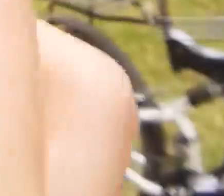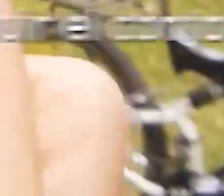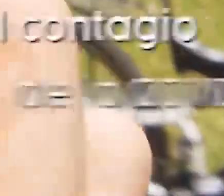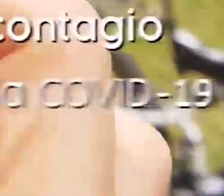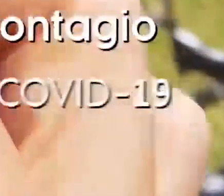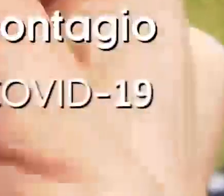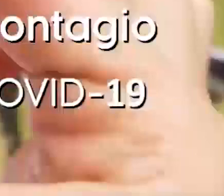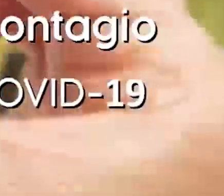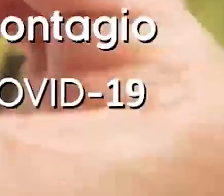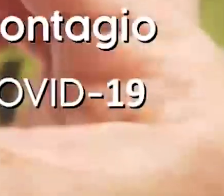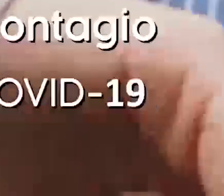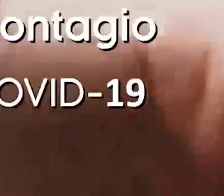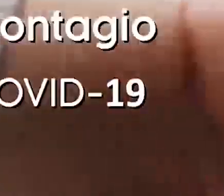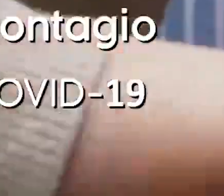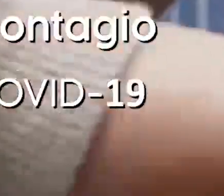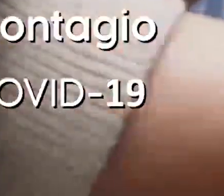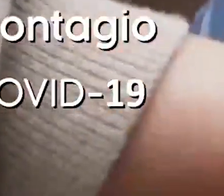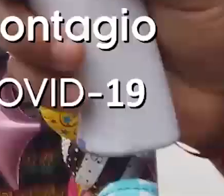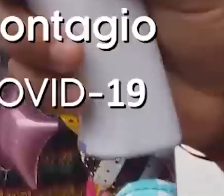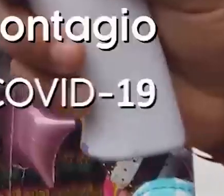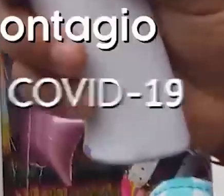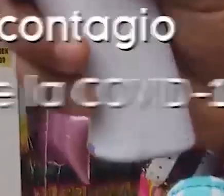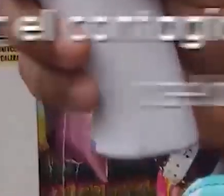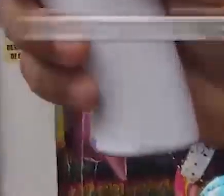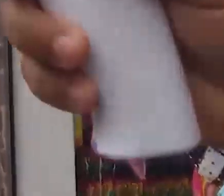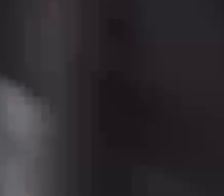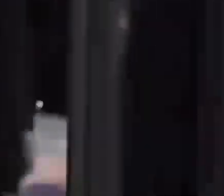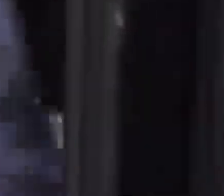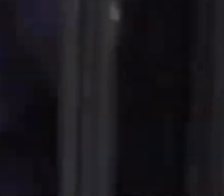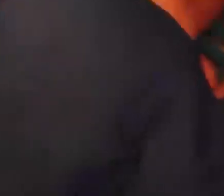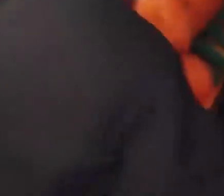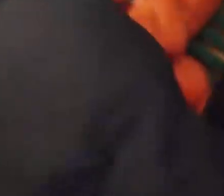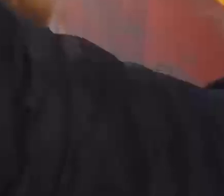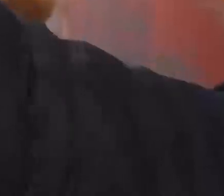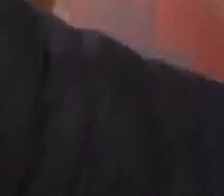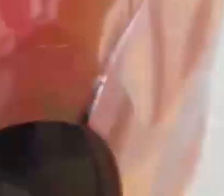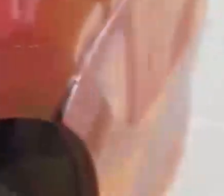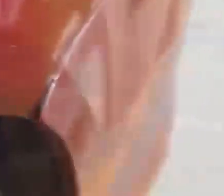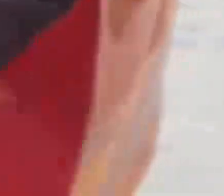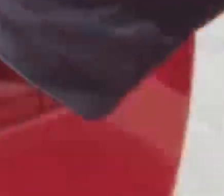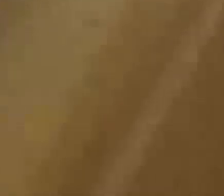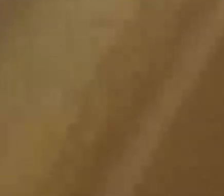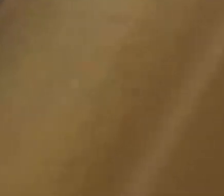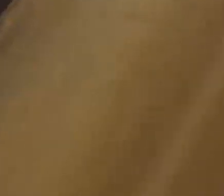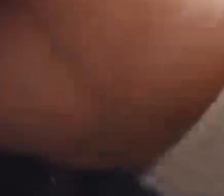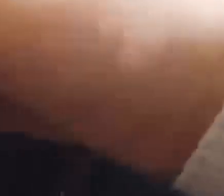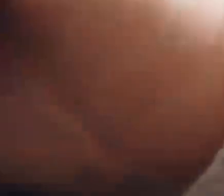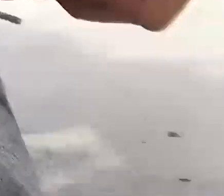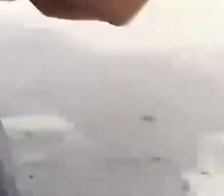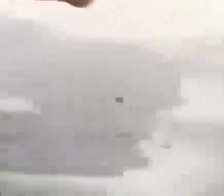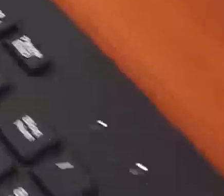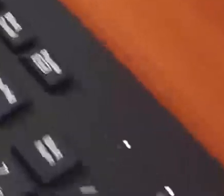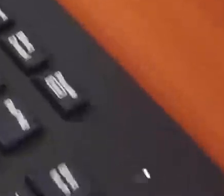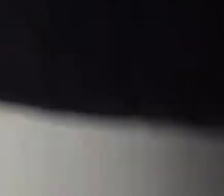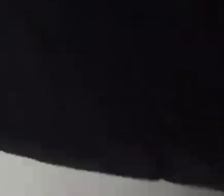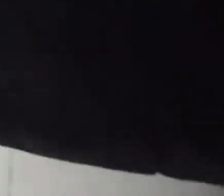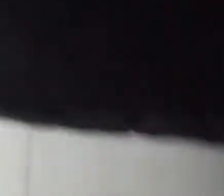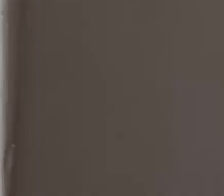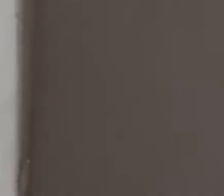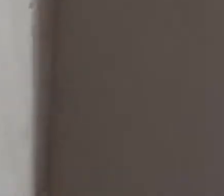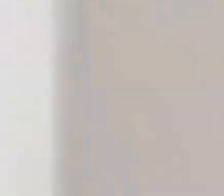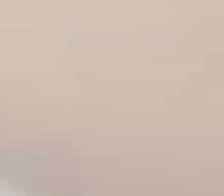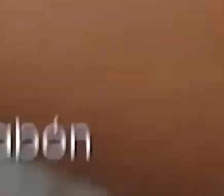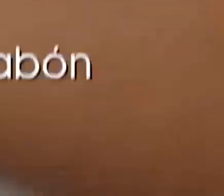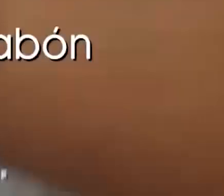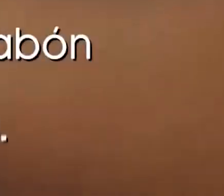infectocontagiosas. Además, contribuye con la disminución del contagio de la COVID-19. A diario tocas objetos que contienen miles de bacterias.